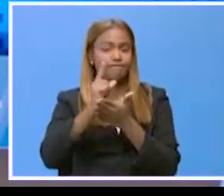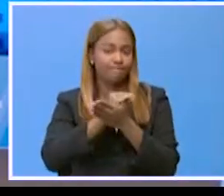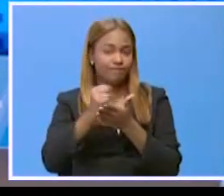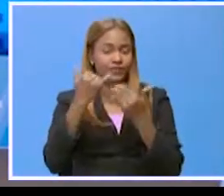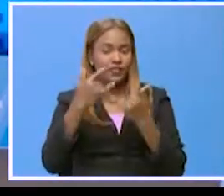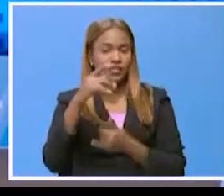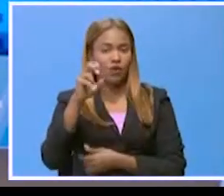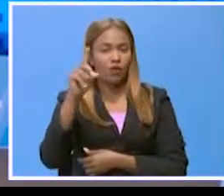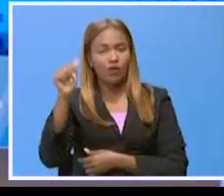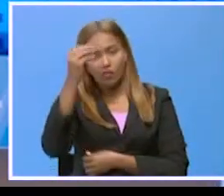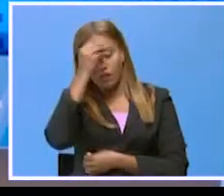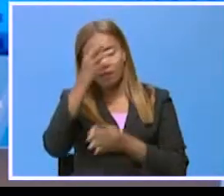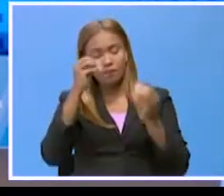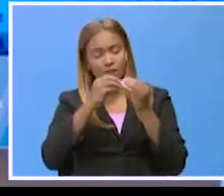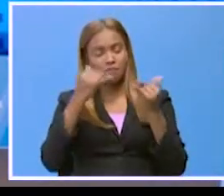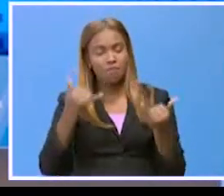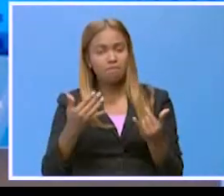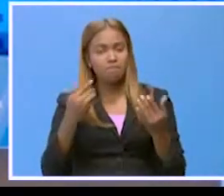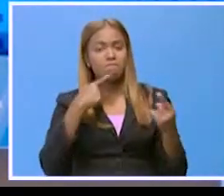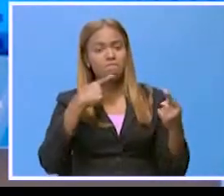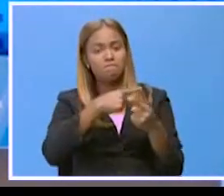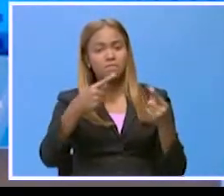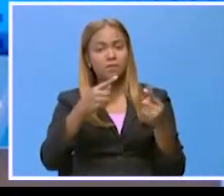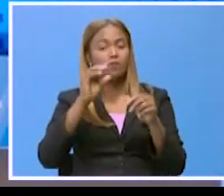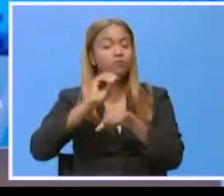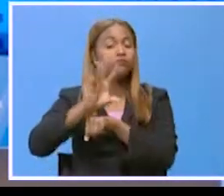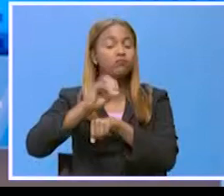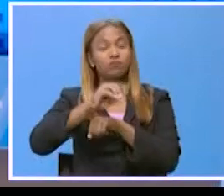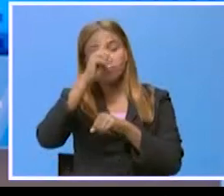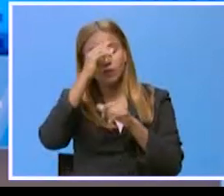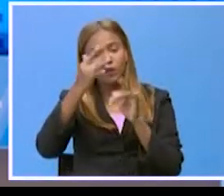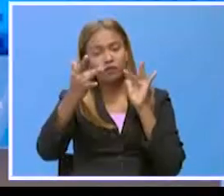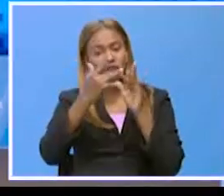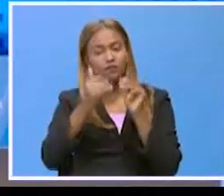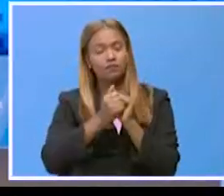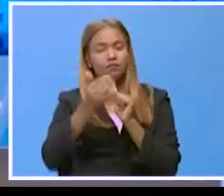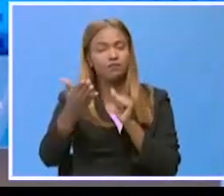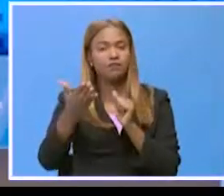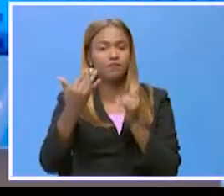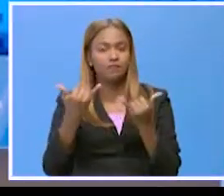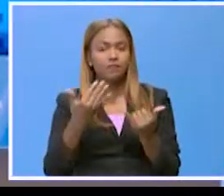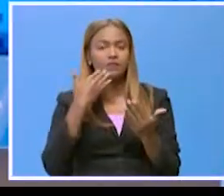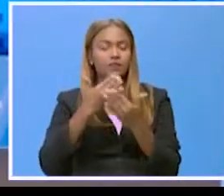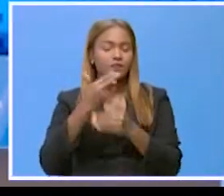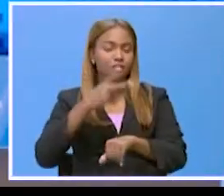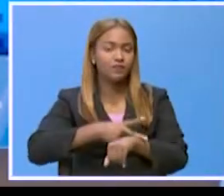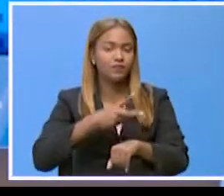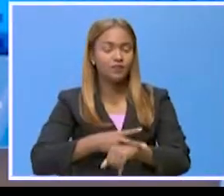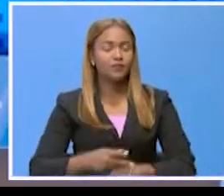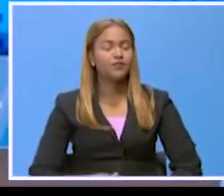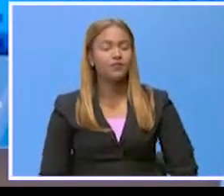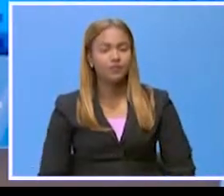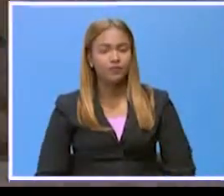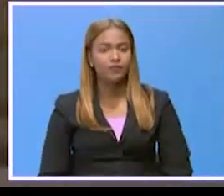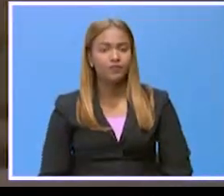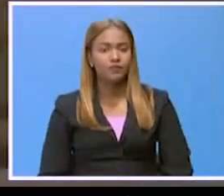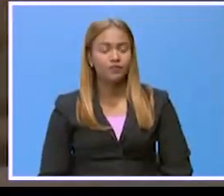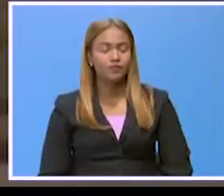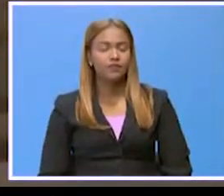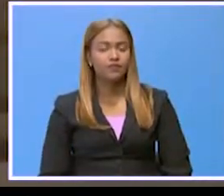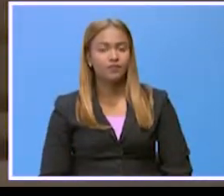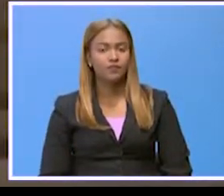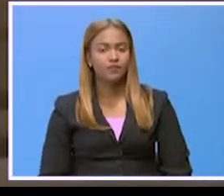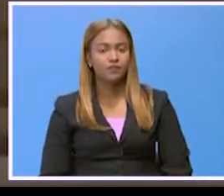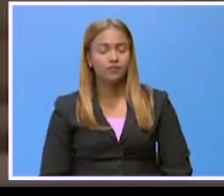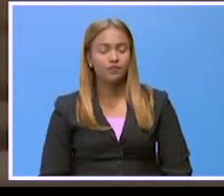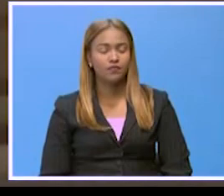yo cuando paulino nos tiene los detalles y las recomendaciones en directo pasa de inmediato contigo muy buenas tardes ya cuenta es un problema de